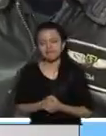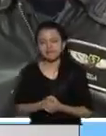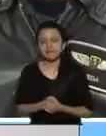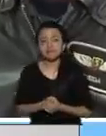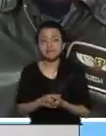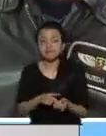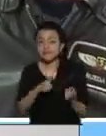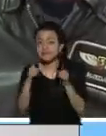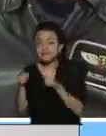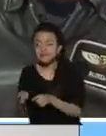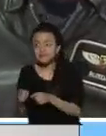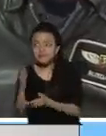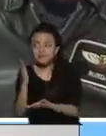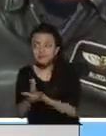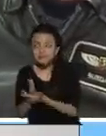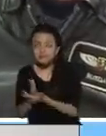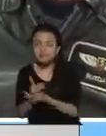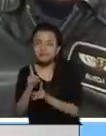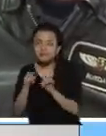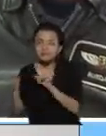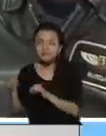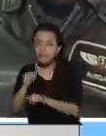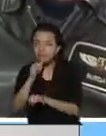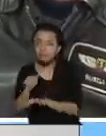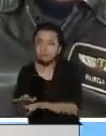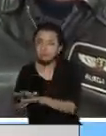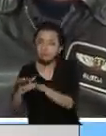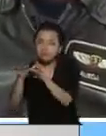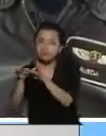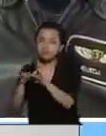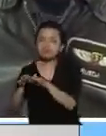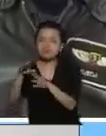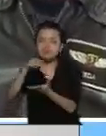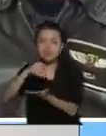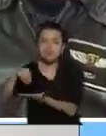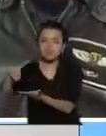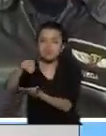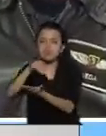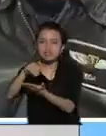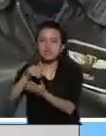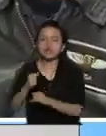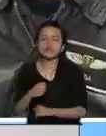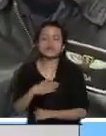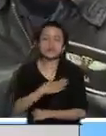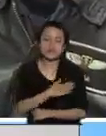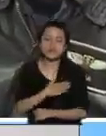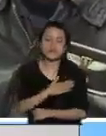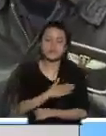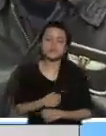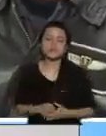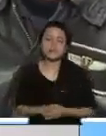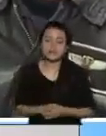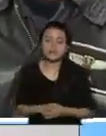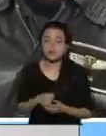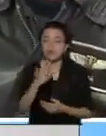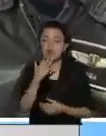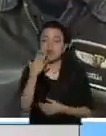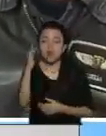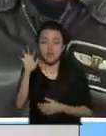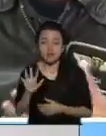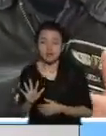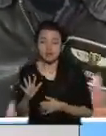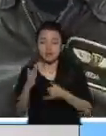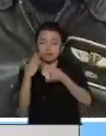y tenemos también reportes de algunas inundaciones en el departamento de Atlántico y Bolívar. Por eso es que en amarillo se encuentran en estos